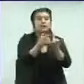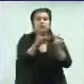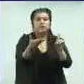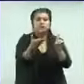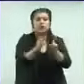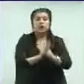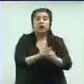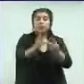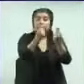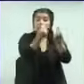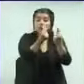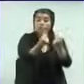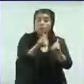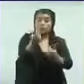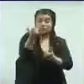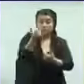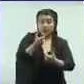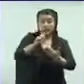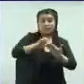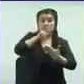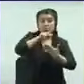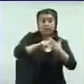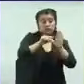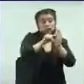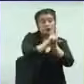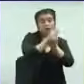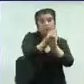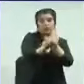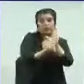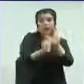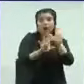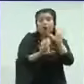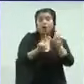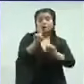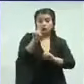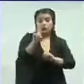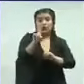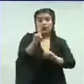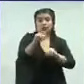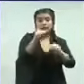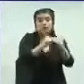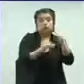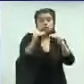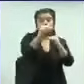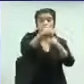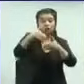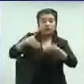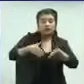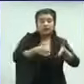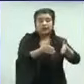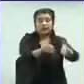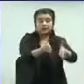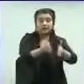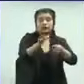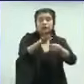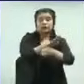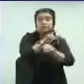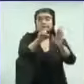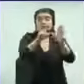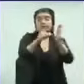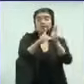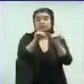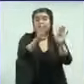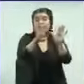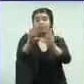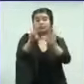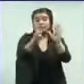al presupuesto asignado al programa 11 de infraestructura vial, que totaliza